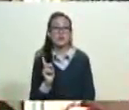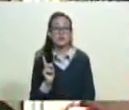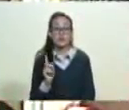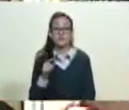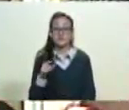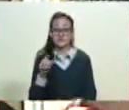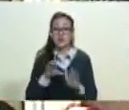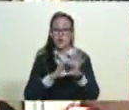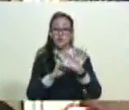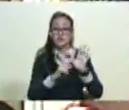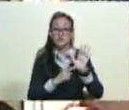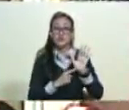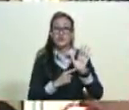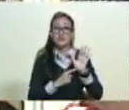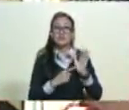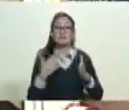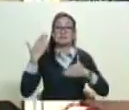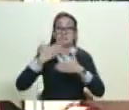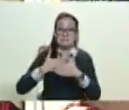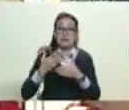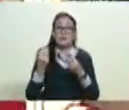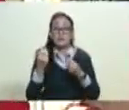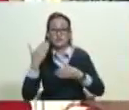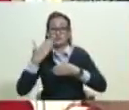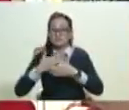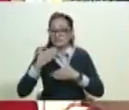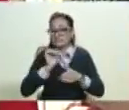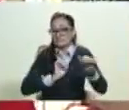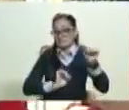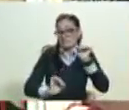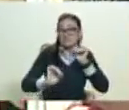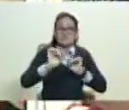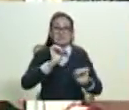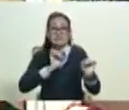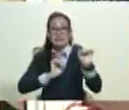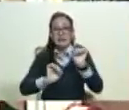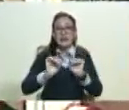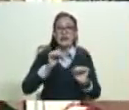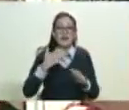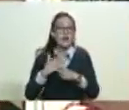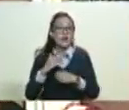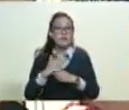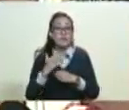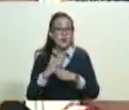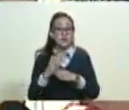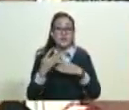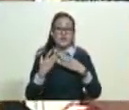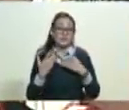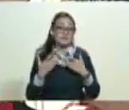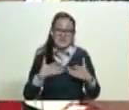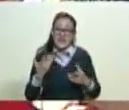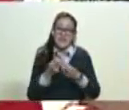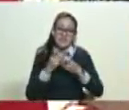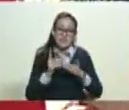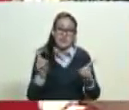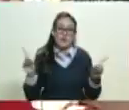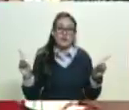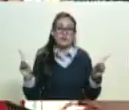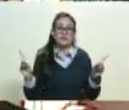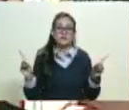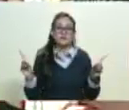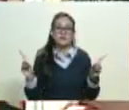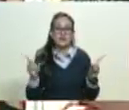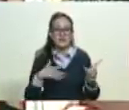sorteado todo tipo de obstáculos y atrocidades de quienes se resisten a la democracia, de quienes